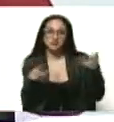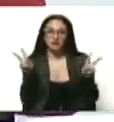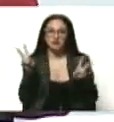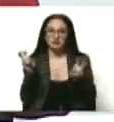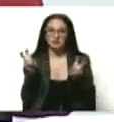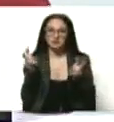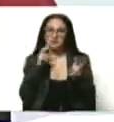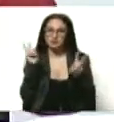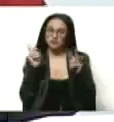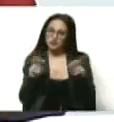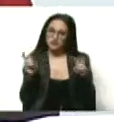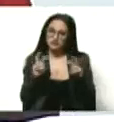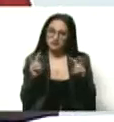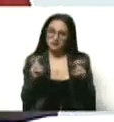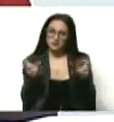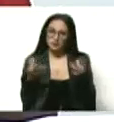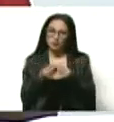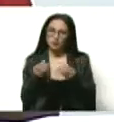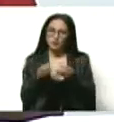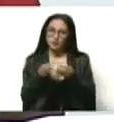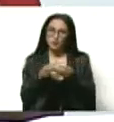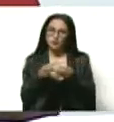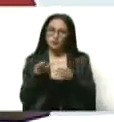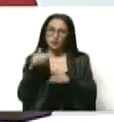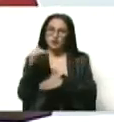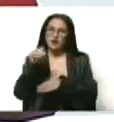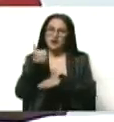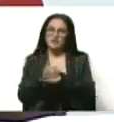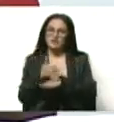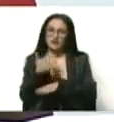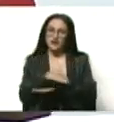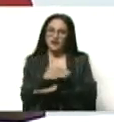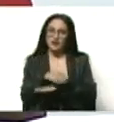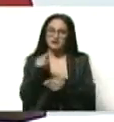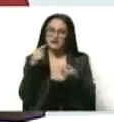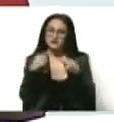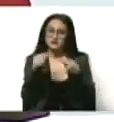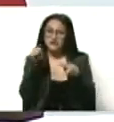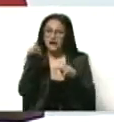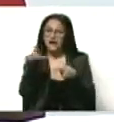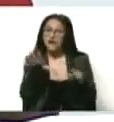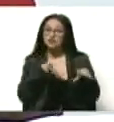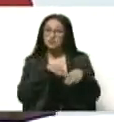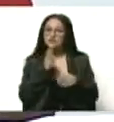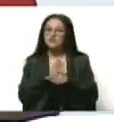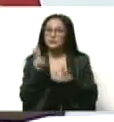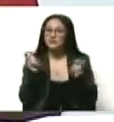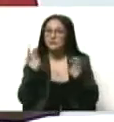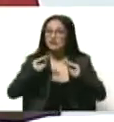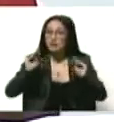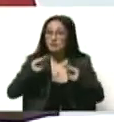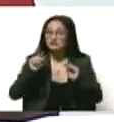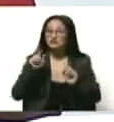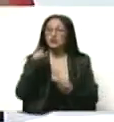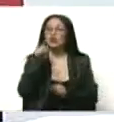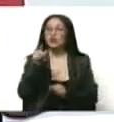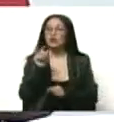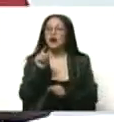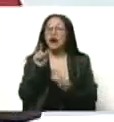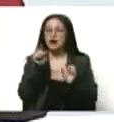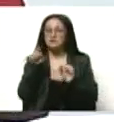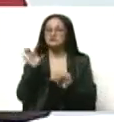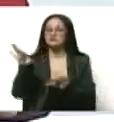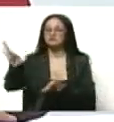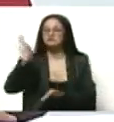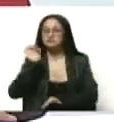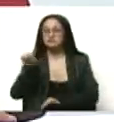Nosotros revisamos junto con el jefe o jefa de calle. Mira, este compañero es el que asume siempre el tema de formación en la VC. Bueno, ese